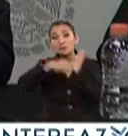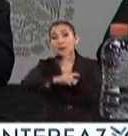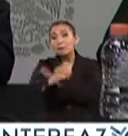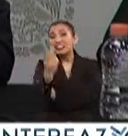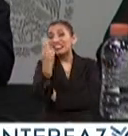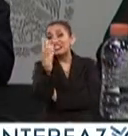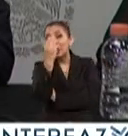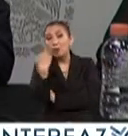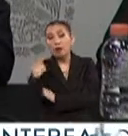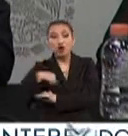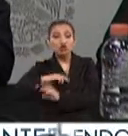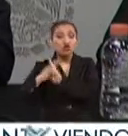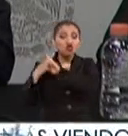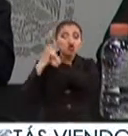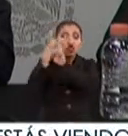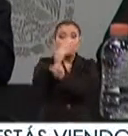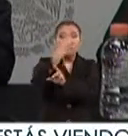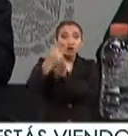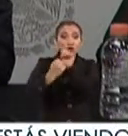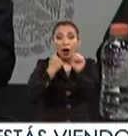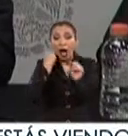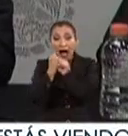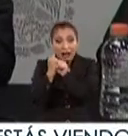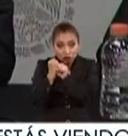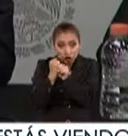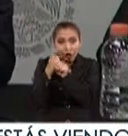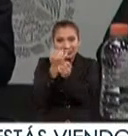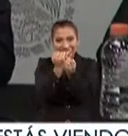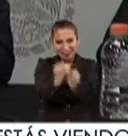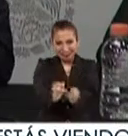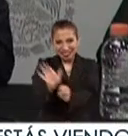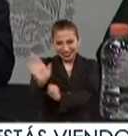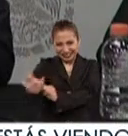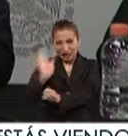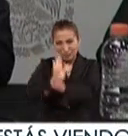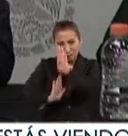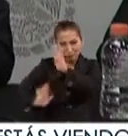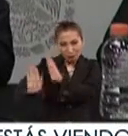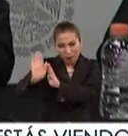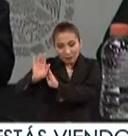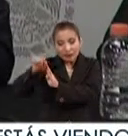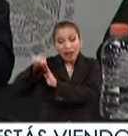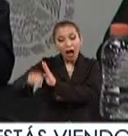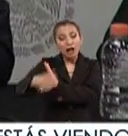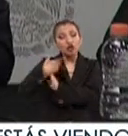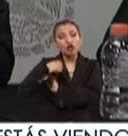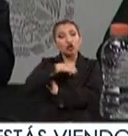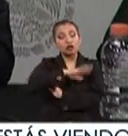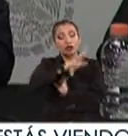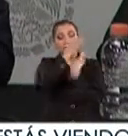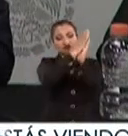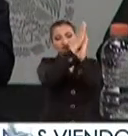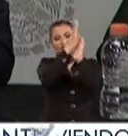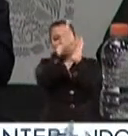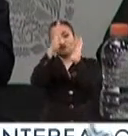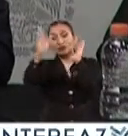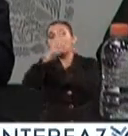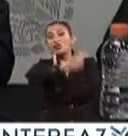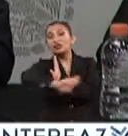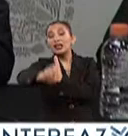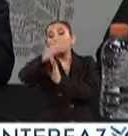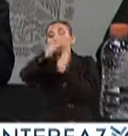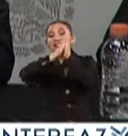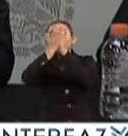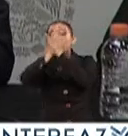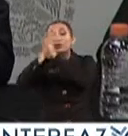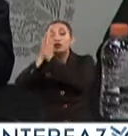2025, cuando cumplamos 200 años de independencia, vamos a tener publicadas las 200